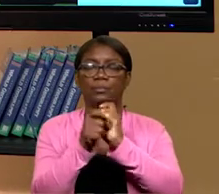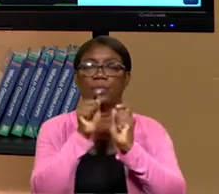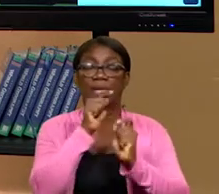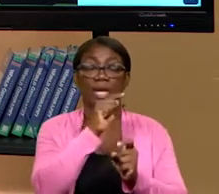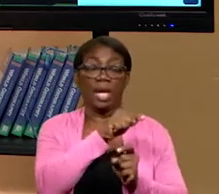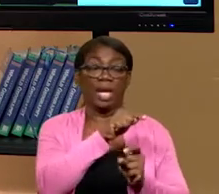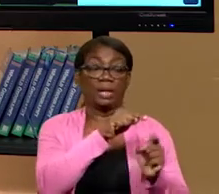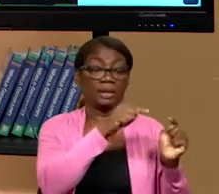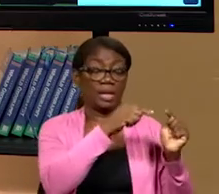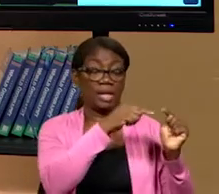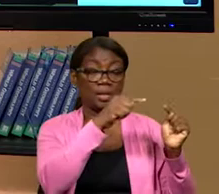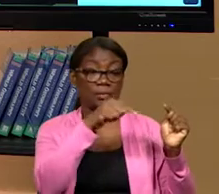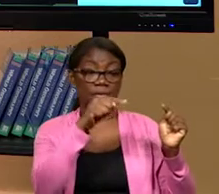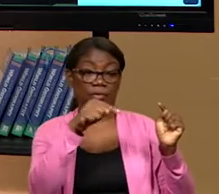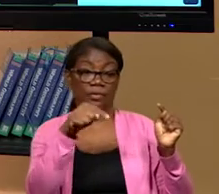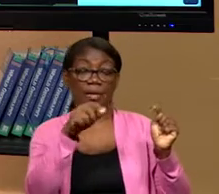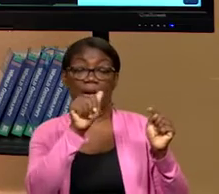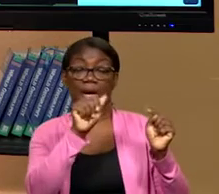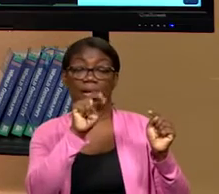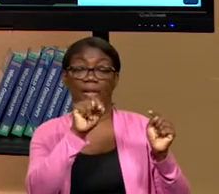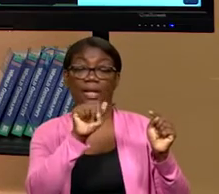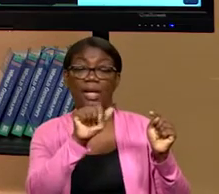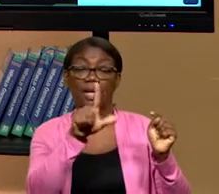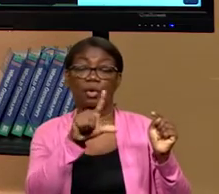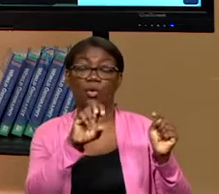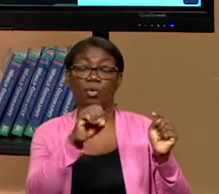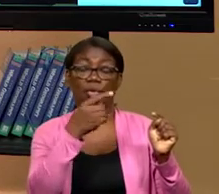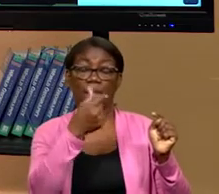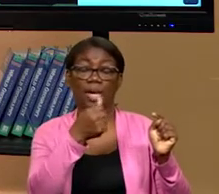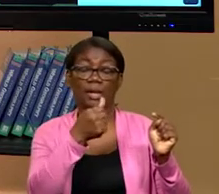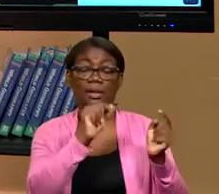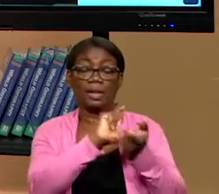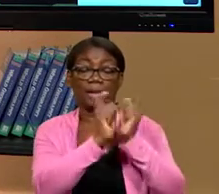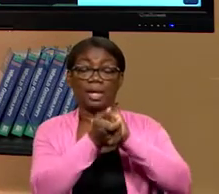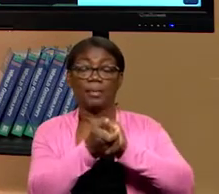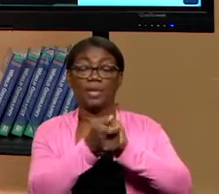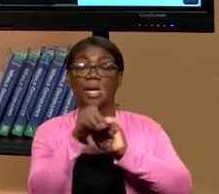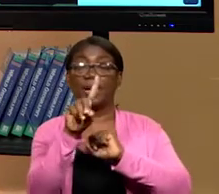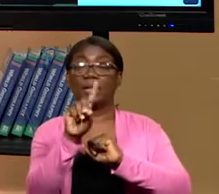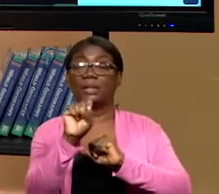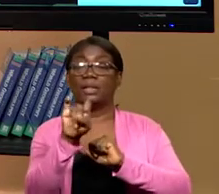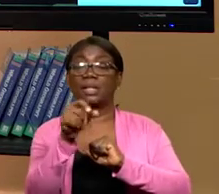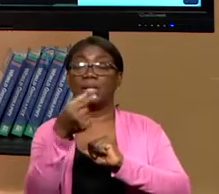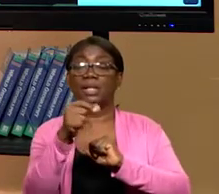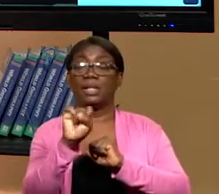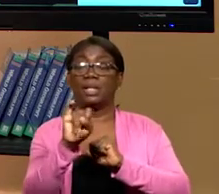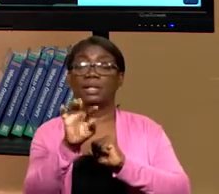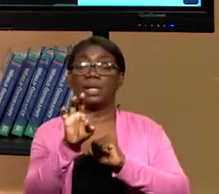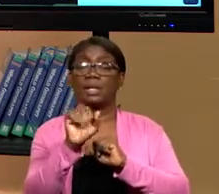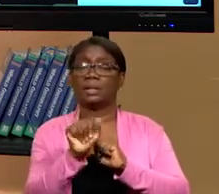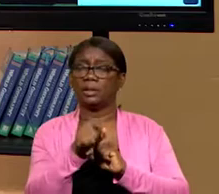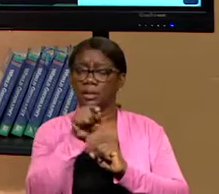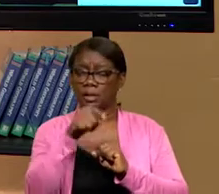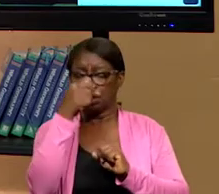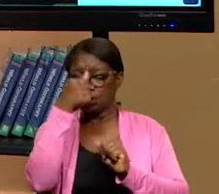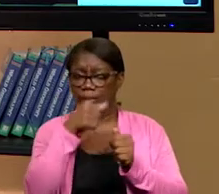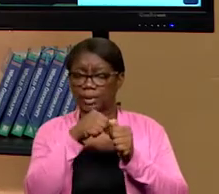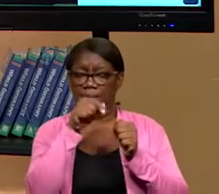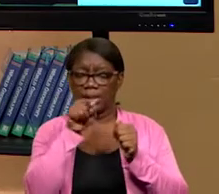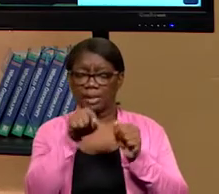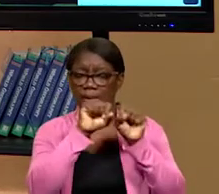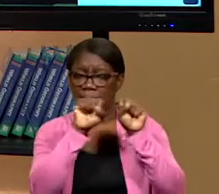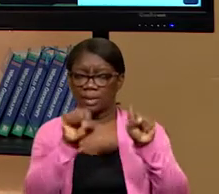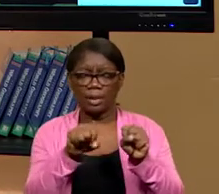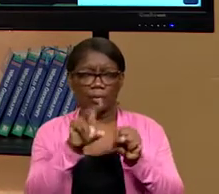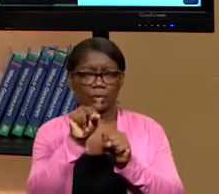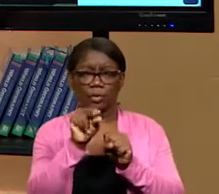digital. Porque recuerden que este tipo de tecnología no necesariamente necesita un convertidor análogo digital. Ellos tienen un